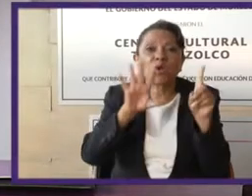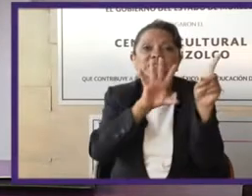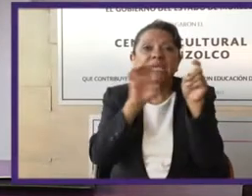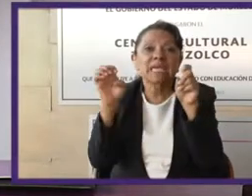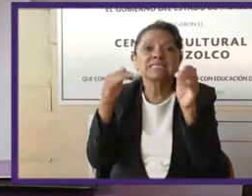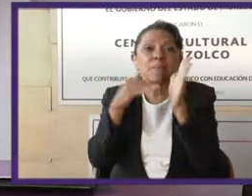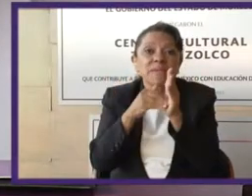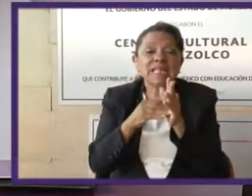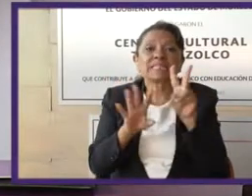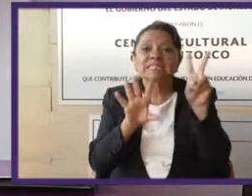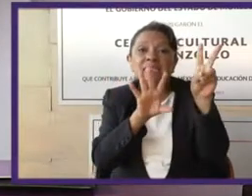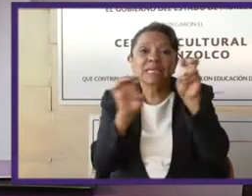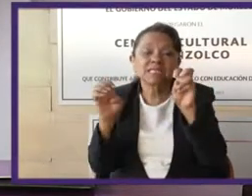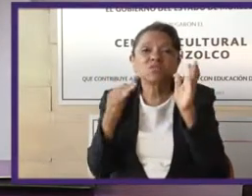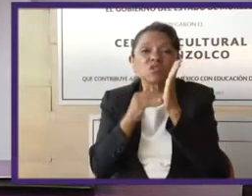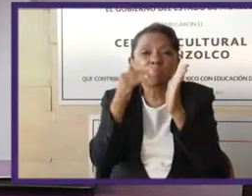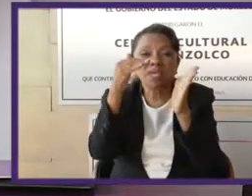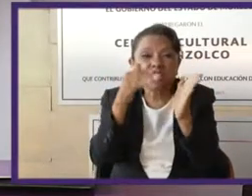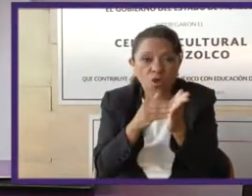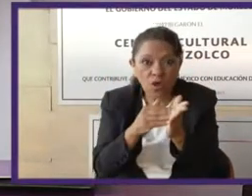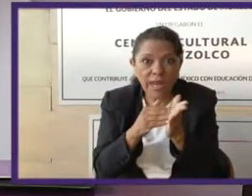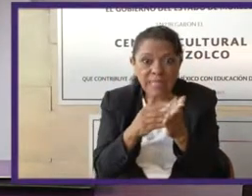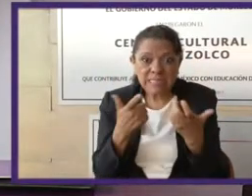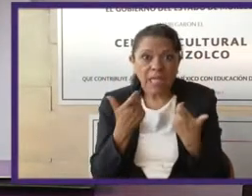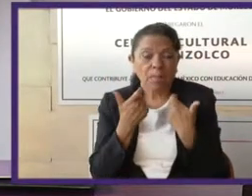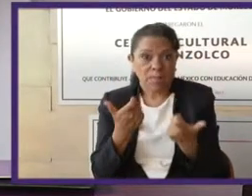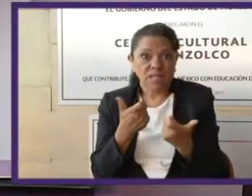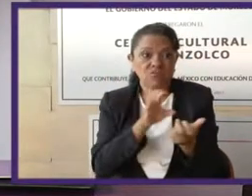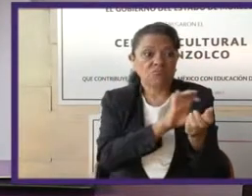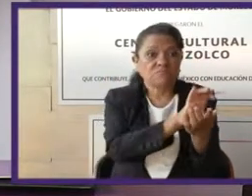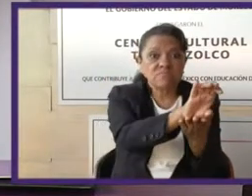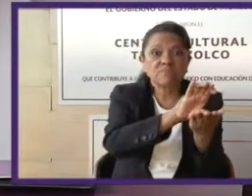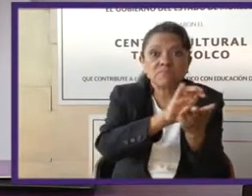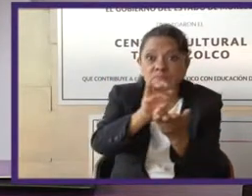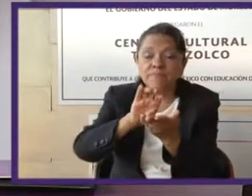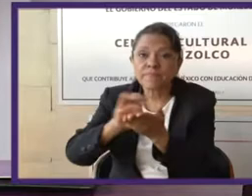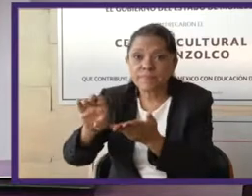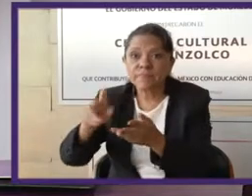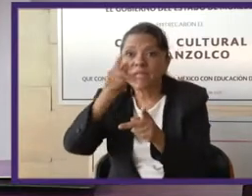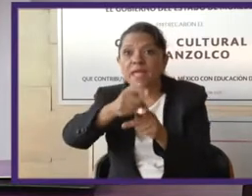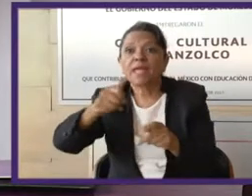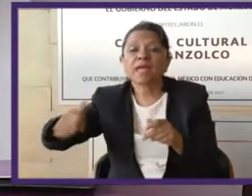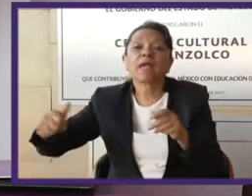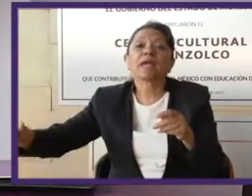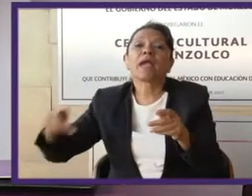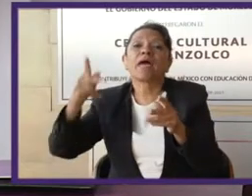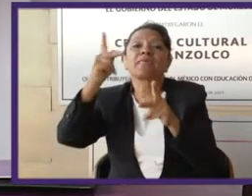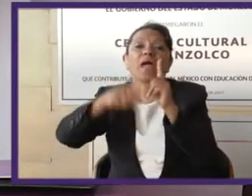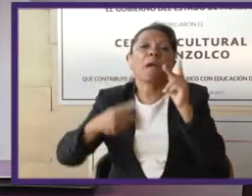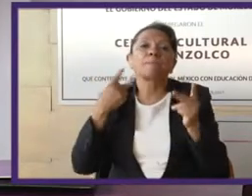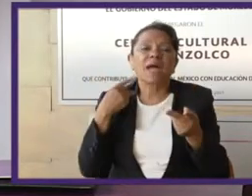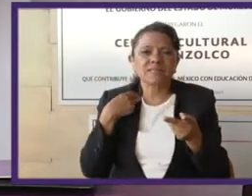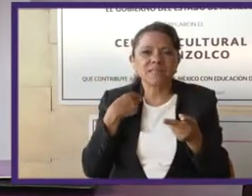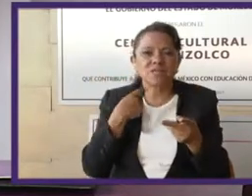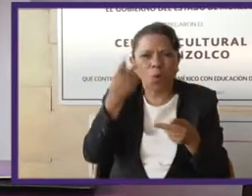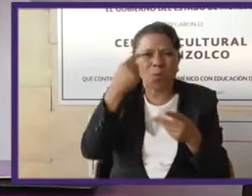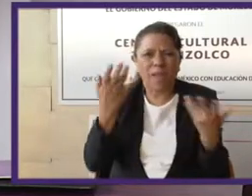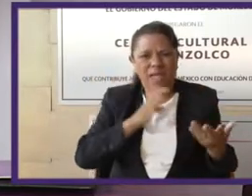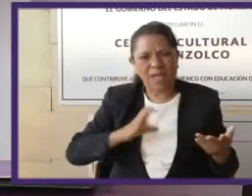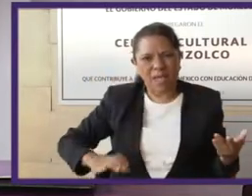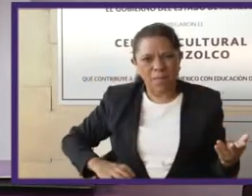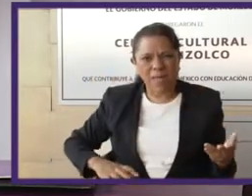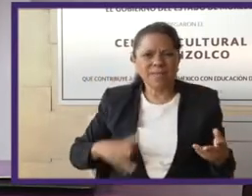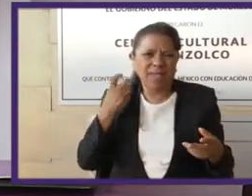pesos recibirán los partidos políticos para hacer sus campañas. Y eso molesta a los